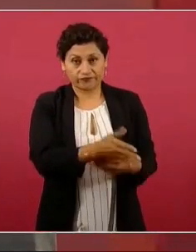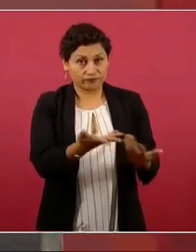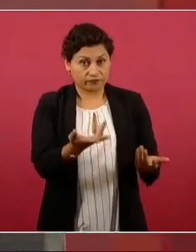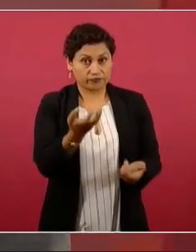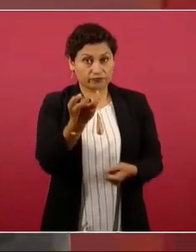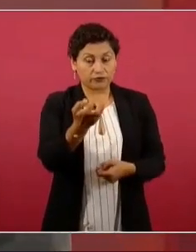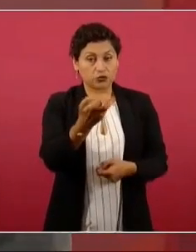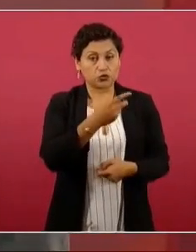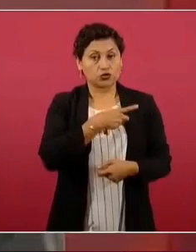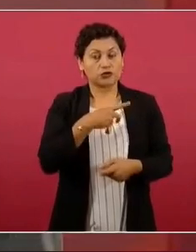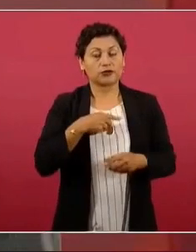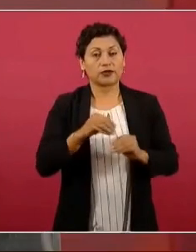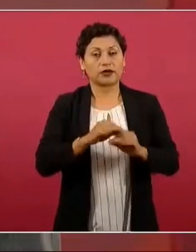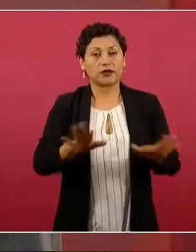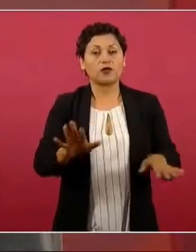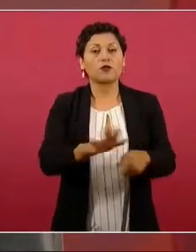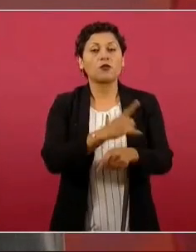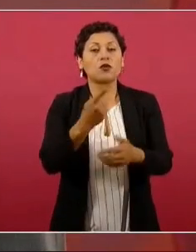Que no es como antes,